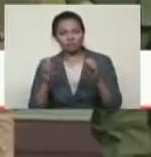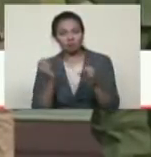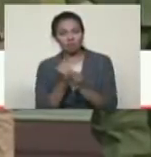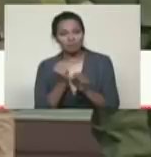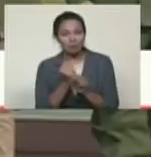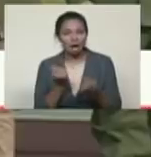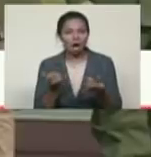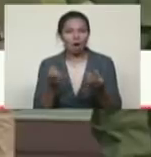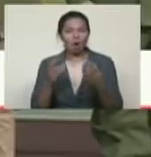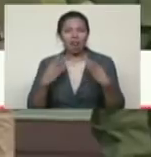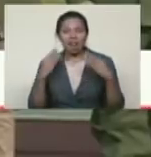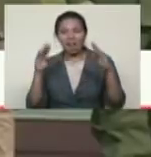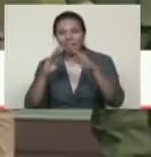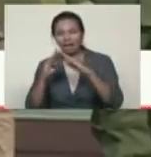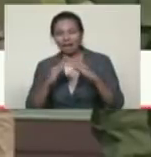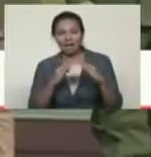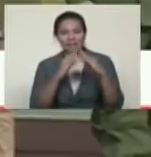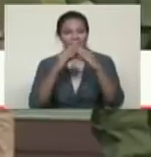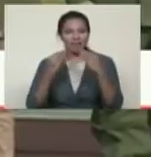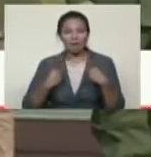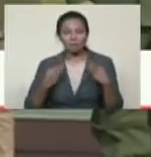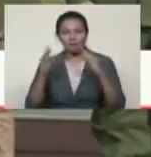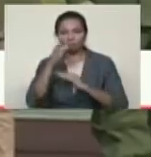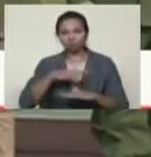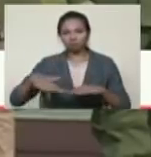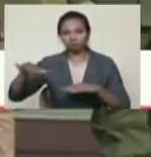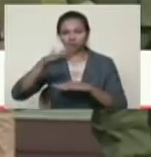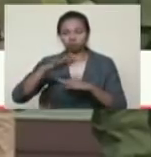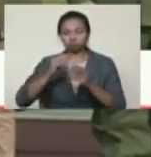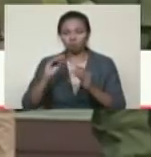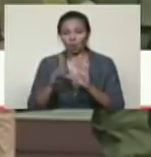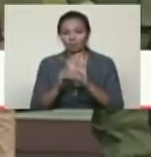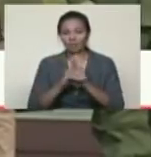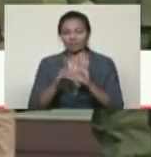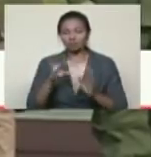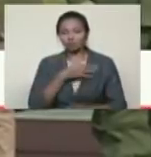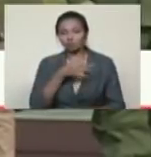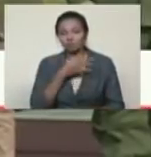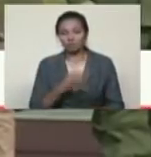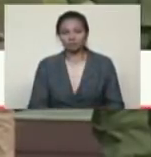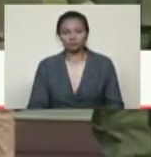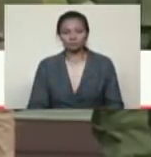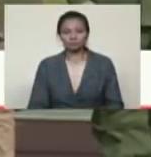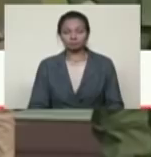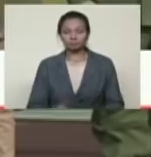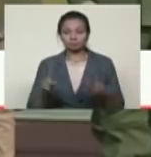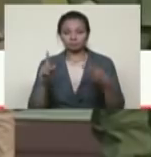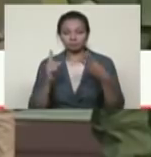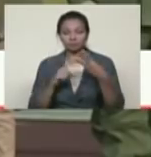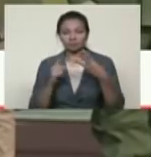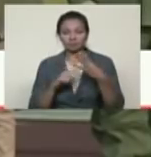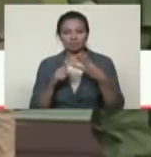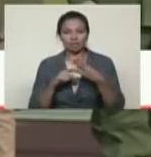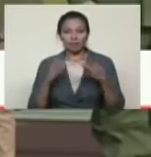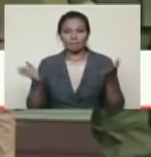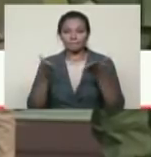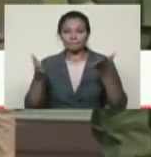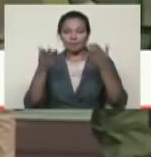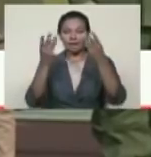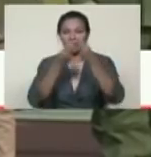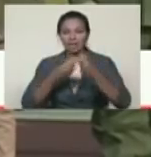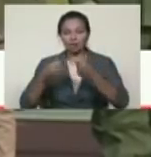trabajo, la vivienda, la vida de un pueblo, sus derechos sociales. Tres, la prosperidad económica,